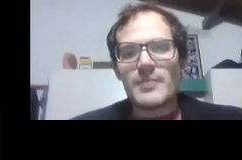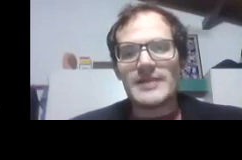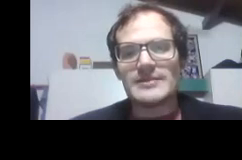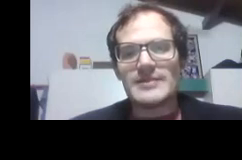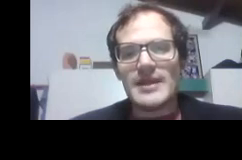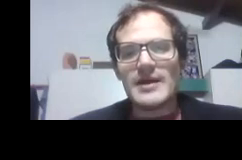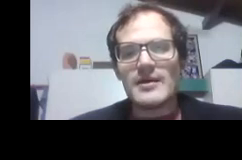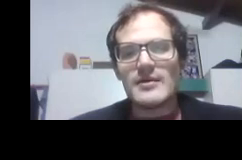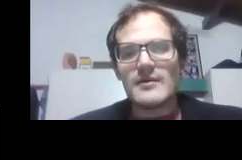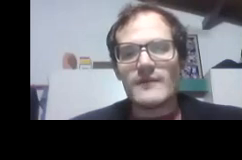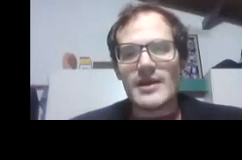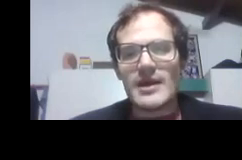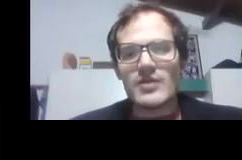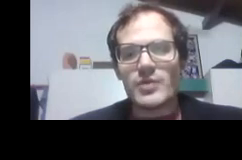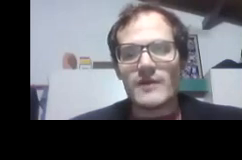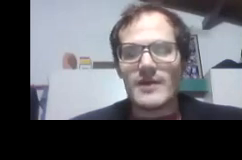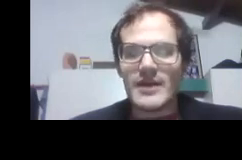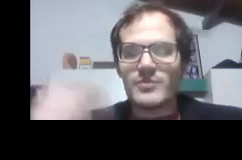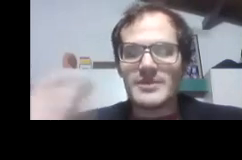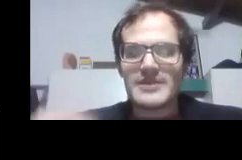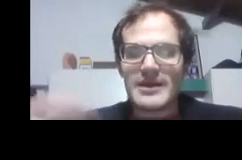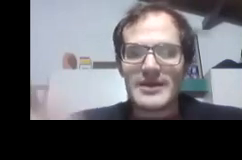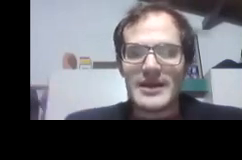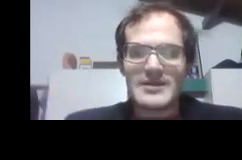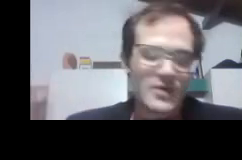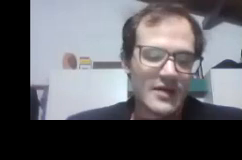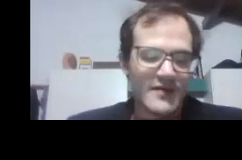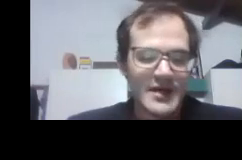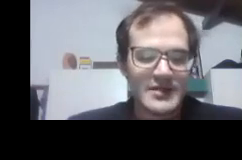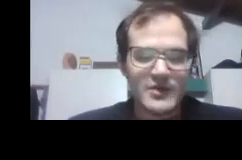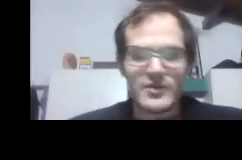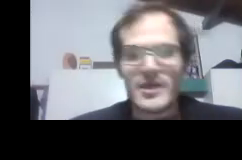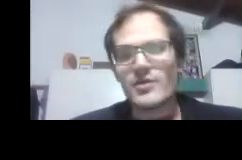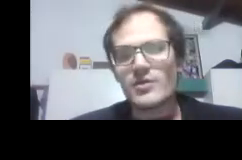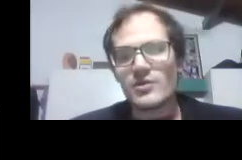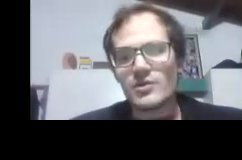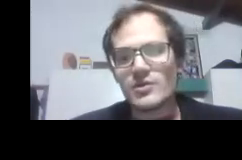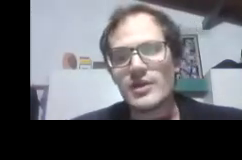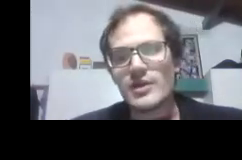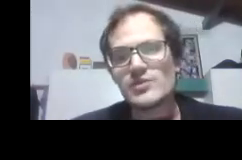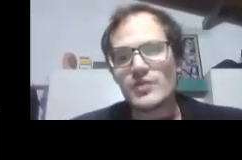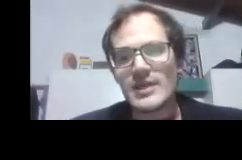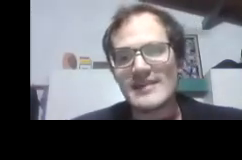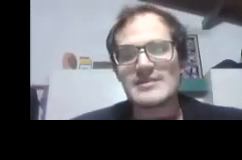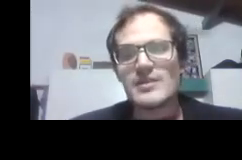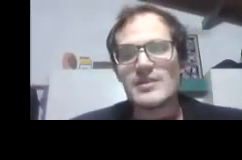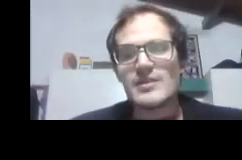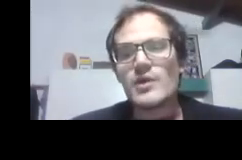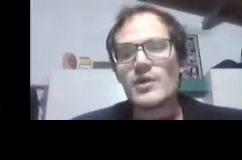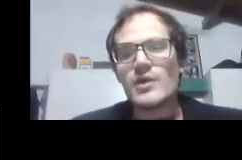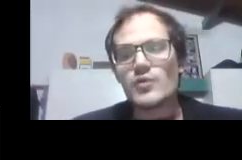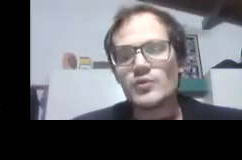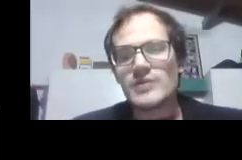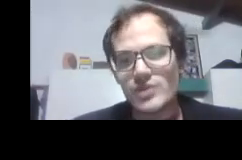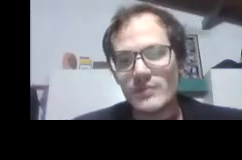que plantea Belgrano, porque Belgrano empieza a cartearse con Cabañas, con Yegros y con otros, y lo que él sugiere es hacer